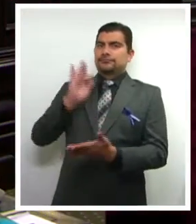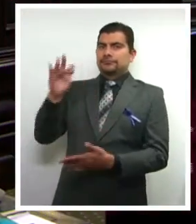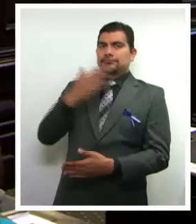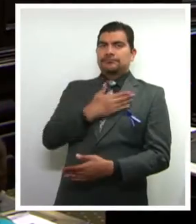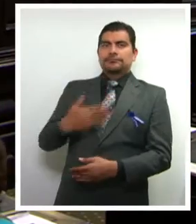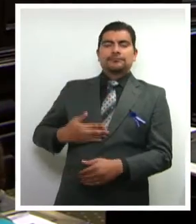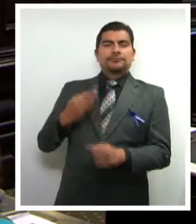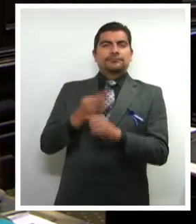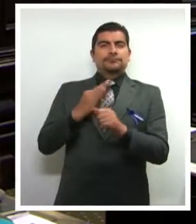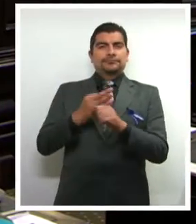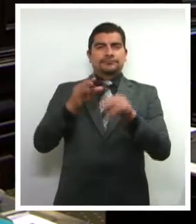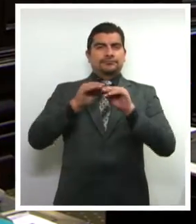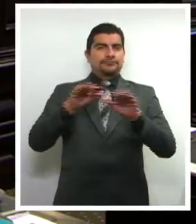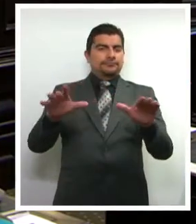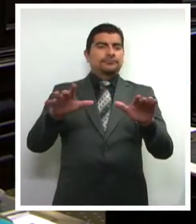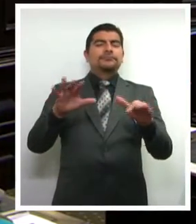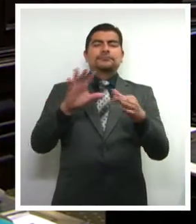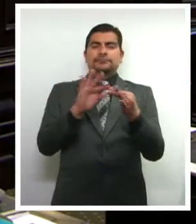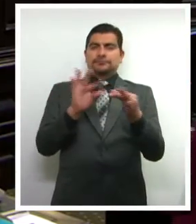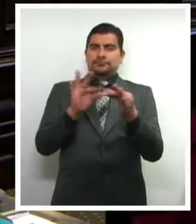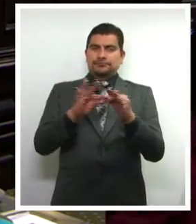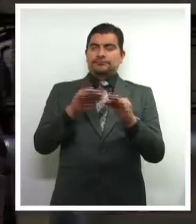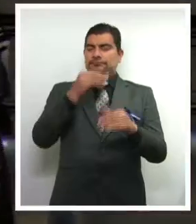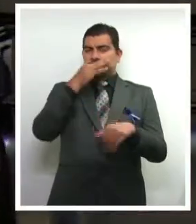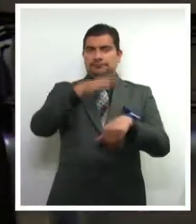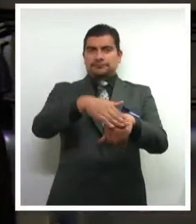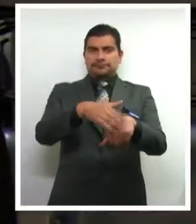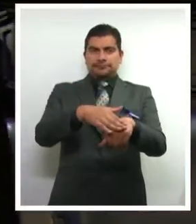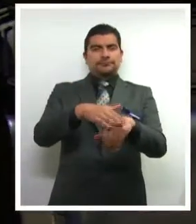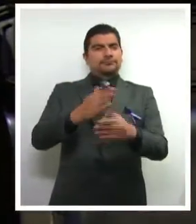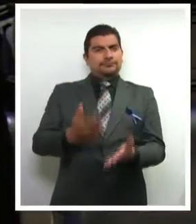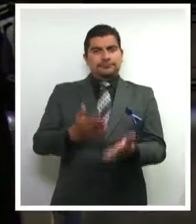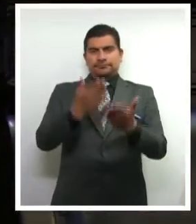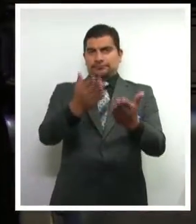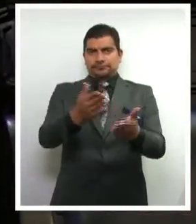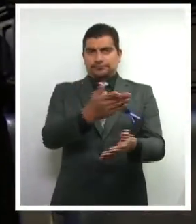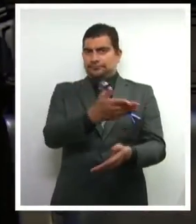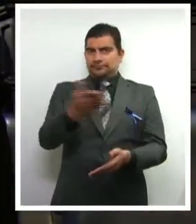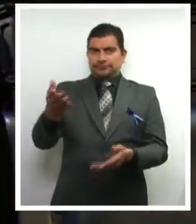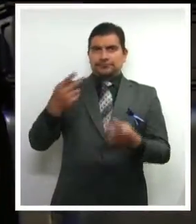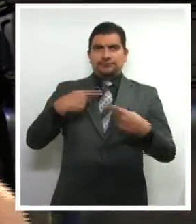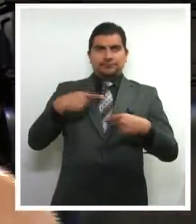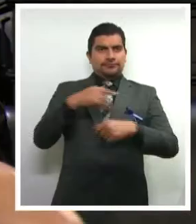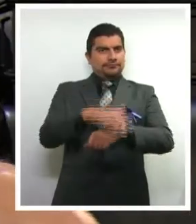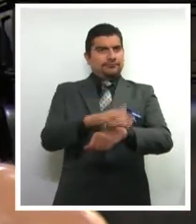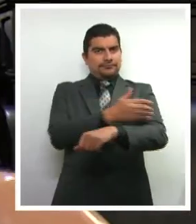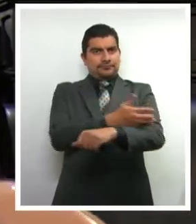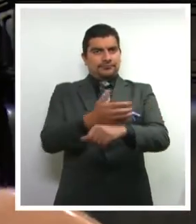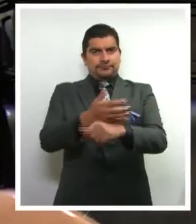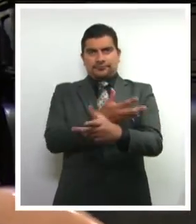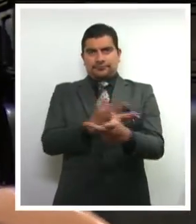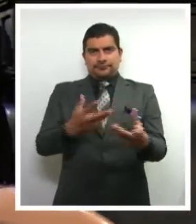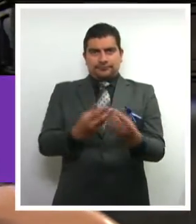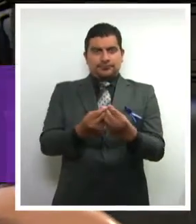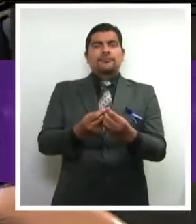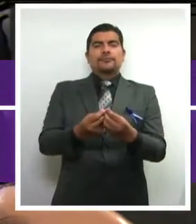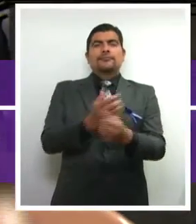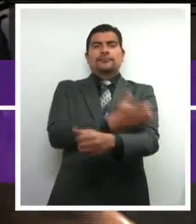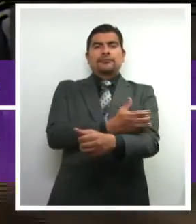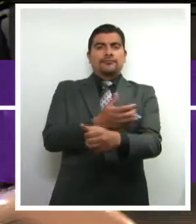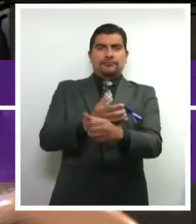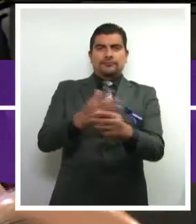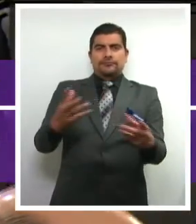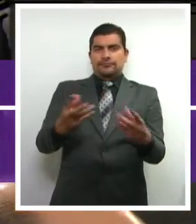En comunicaciones quería hacer una cordial invitación a mis colegas constituyentes, diputados